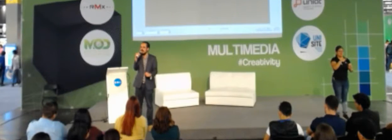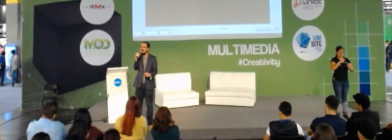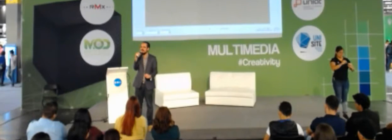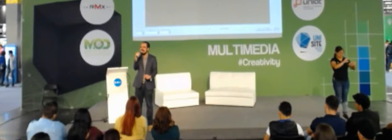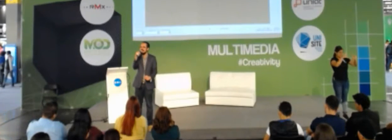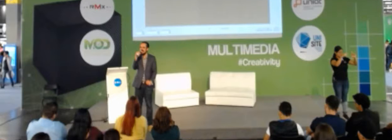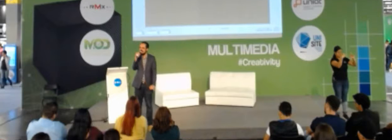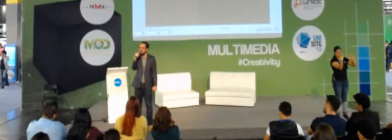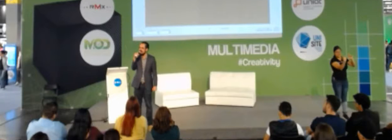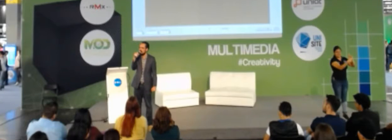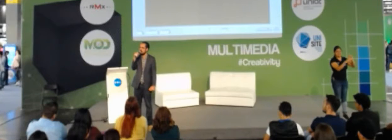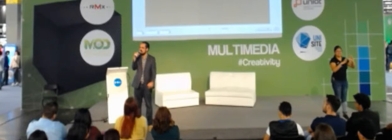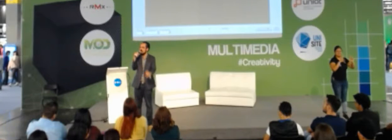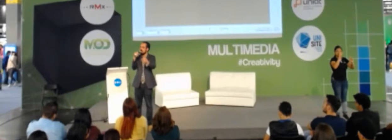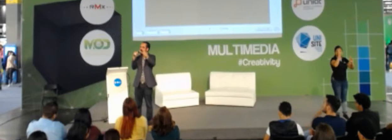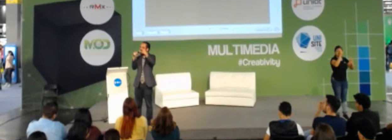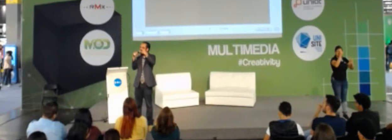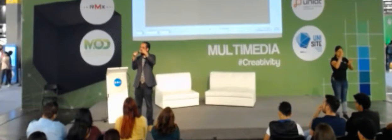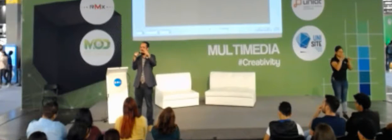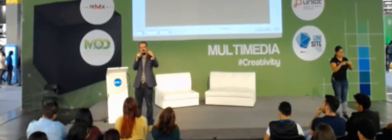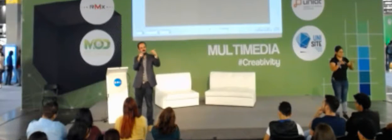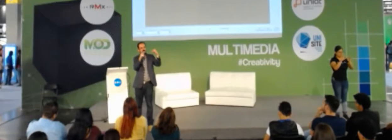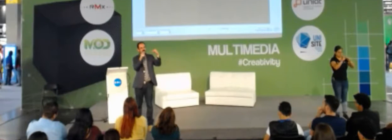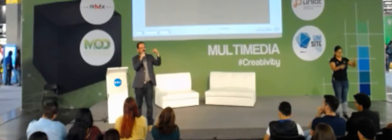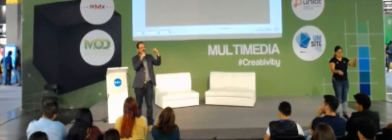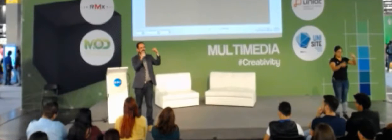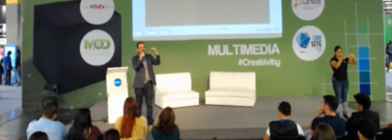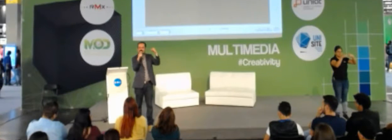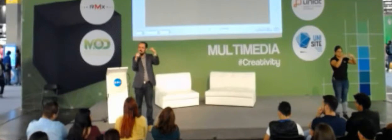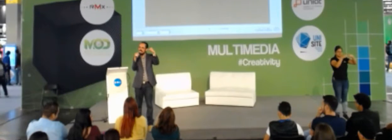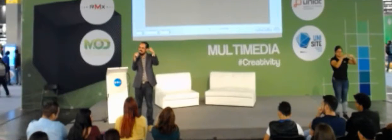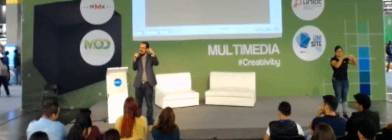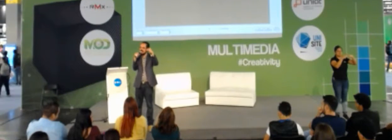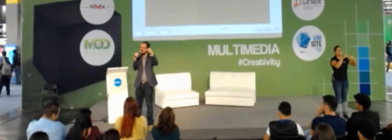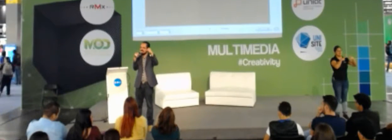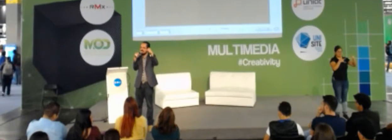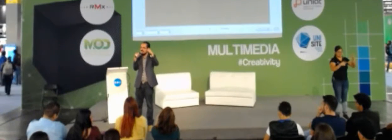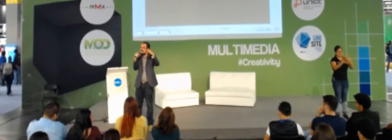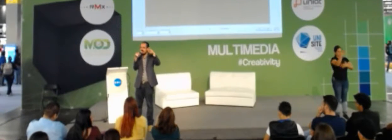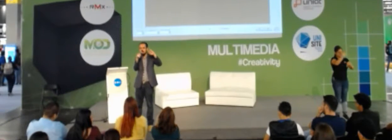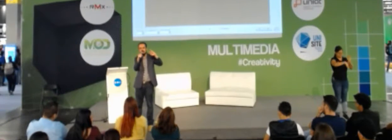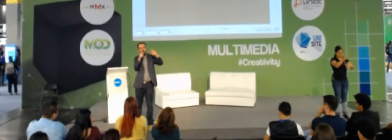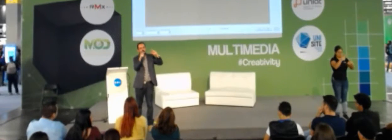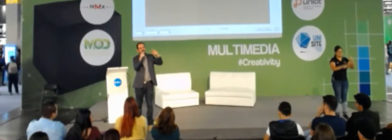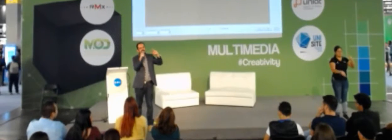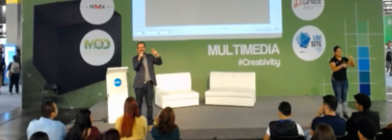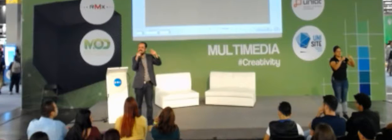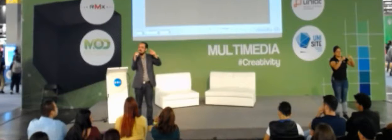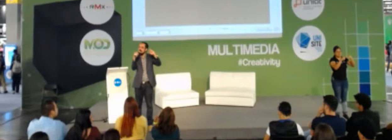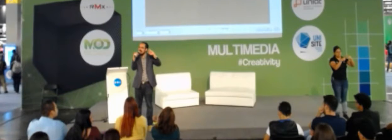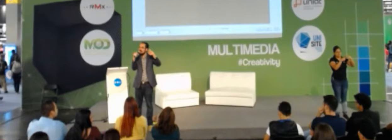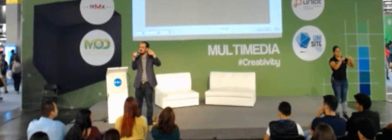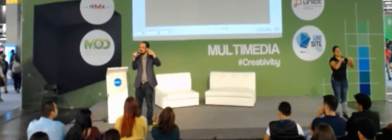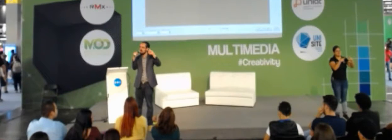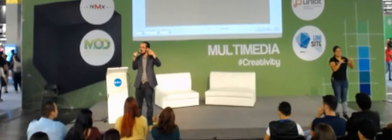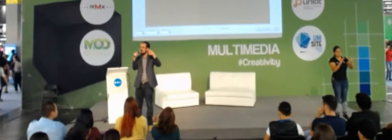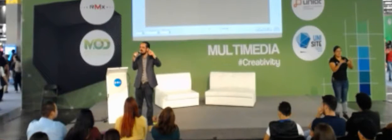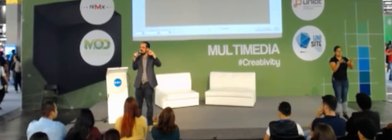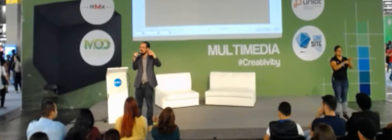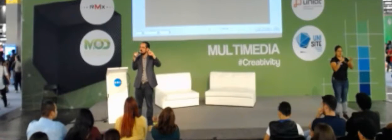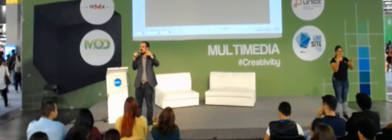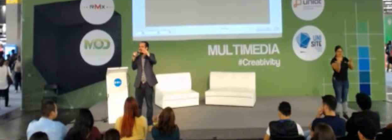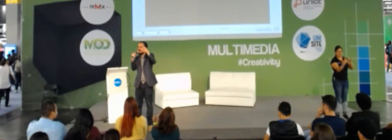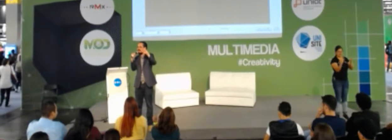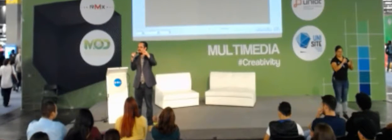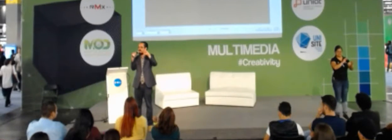accesible tiene tres criterios. Primero, que esté en lengua de señas. Segundo, que esté doblado al español